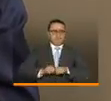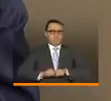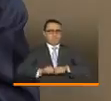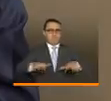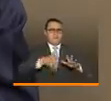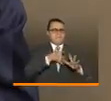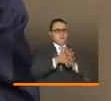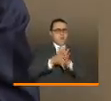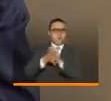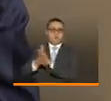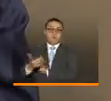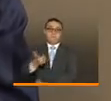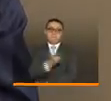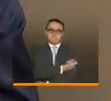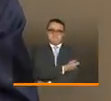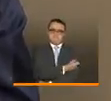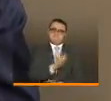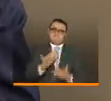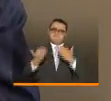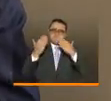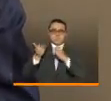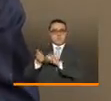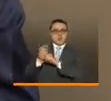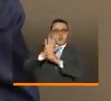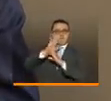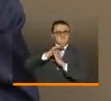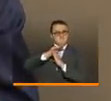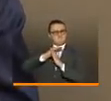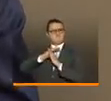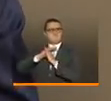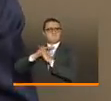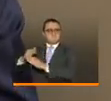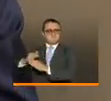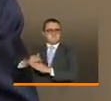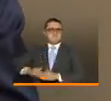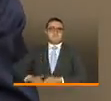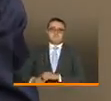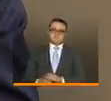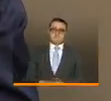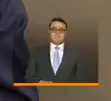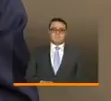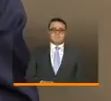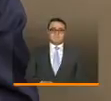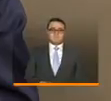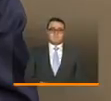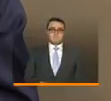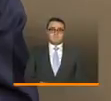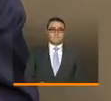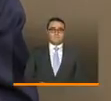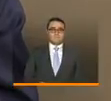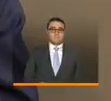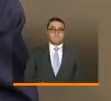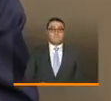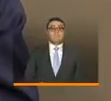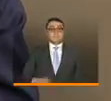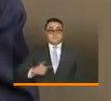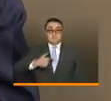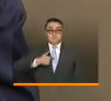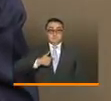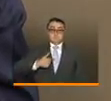hecho de la vacunación y la prevención para la pandemia del COVID-19. He